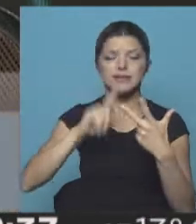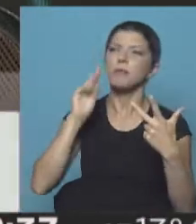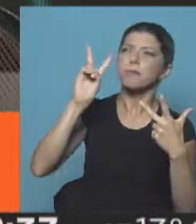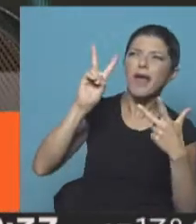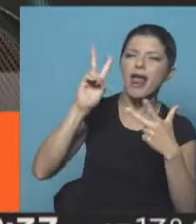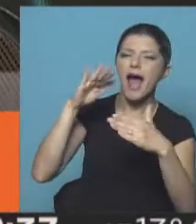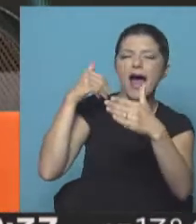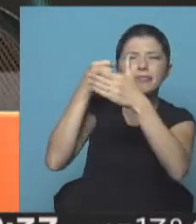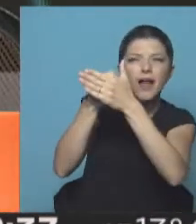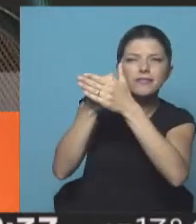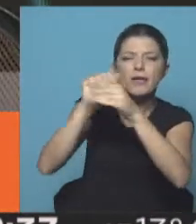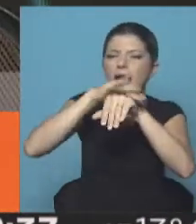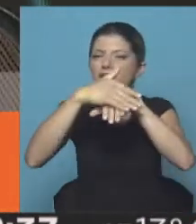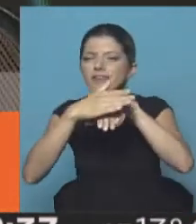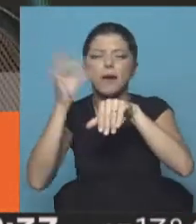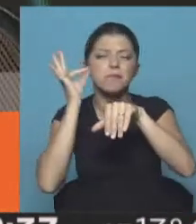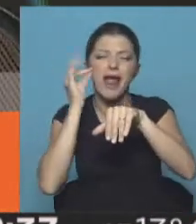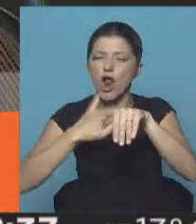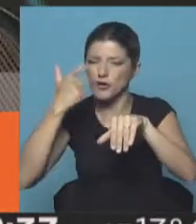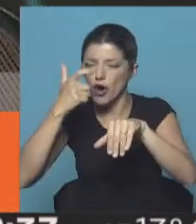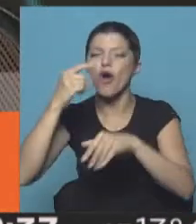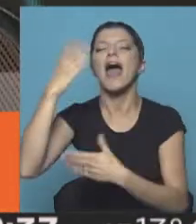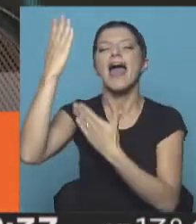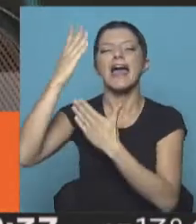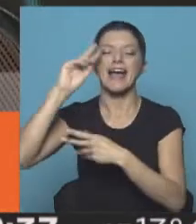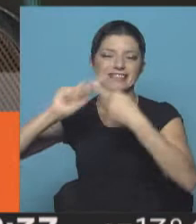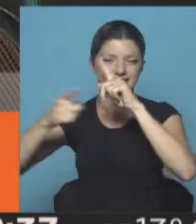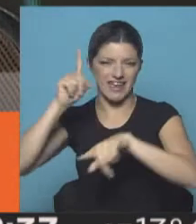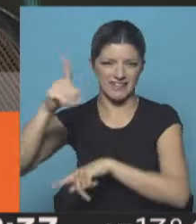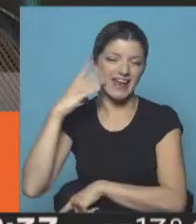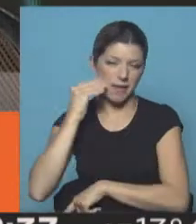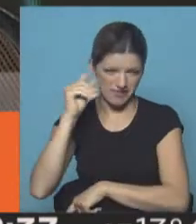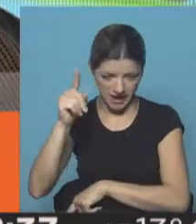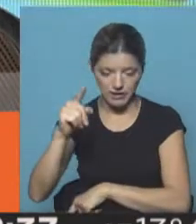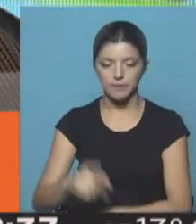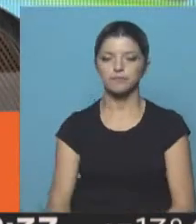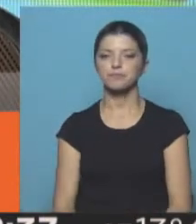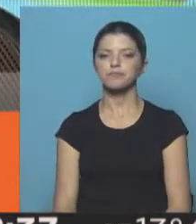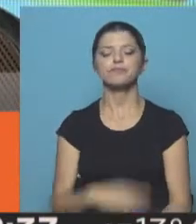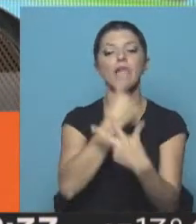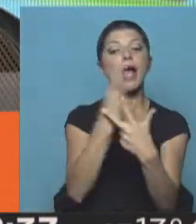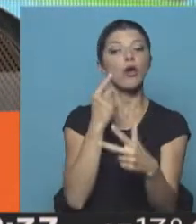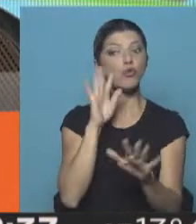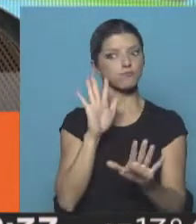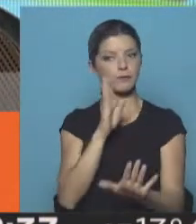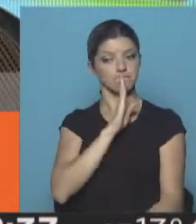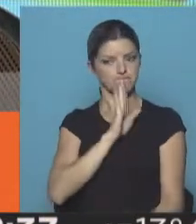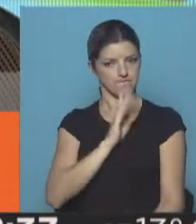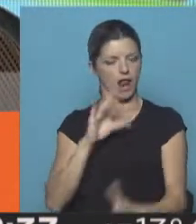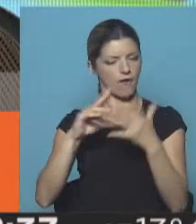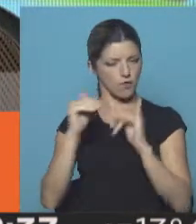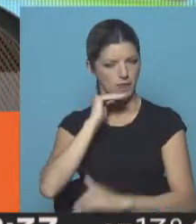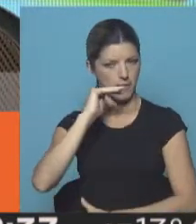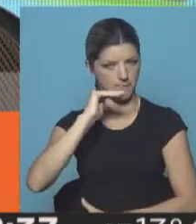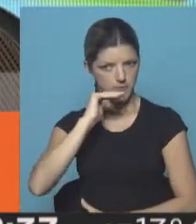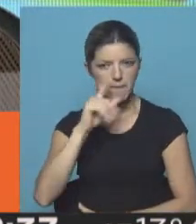cabeza semipelirroja de Boris Johnson, el canciller británico. Y veíamos también cómo todos cuidan sus palabras, ¿no? Parece que no decían